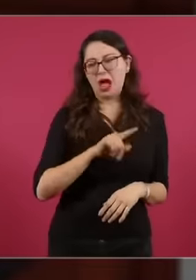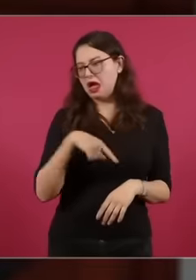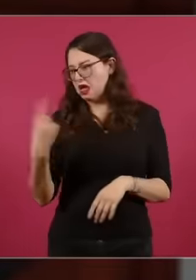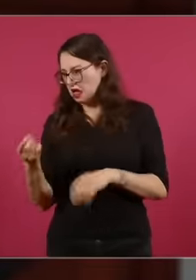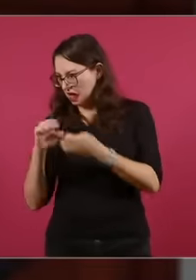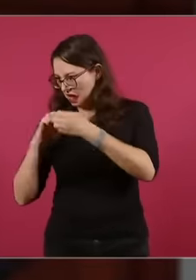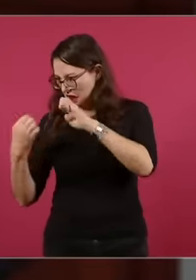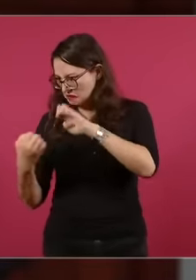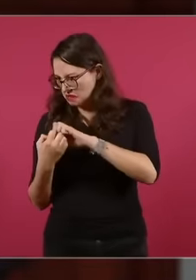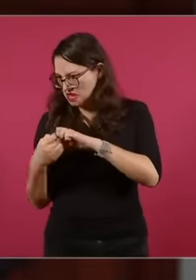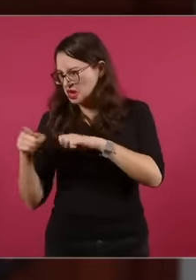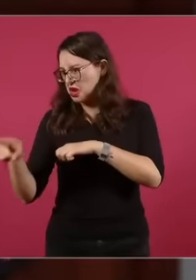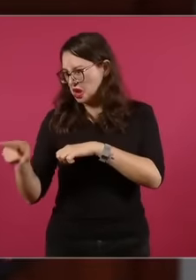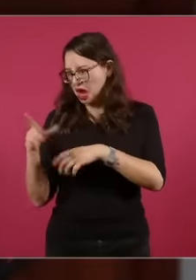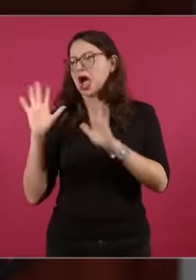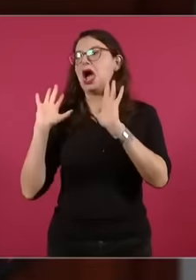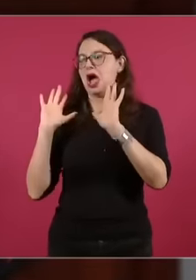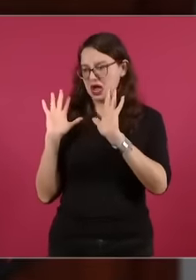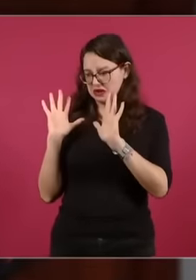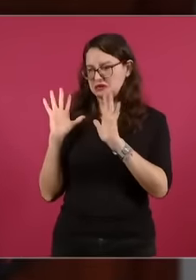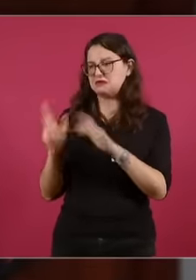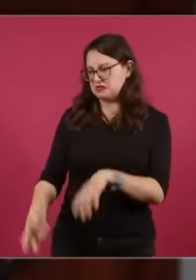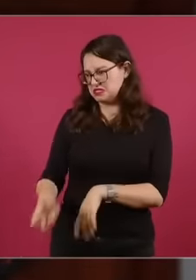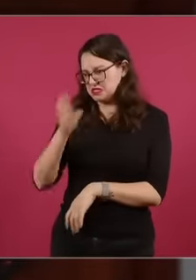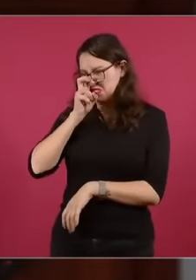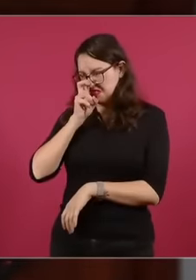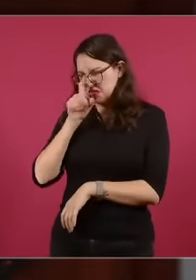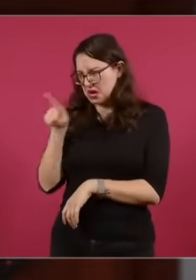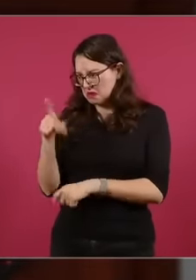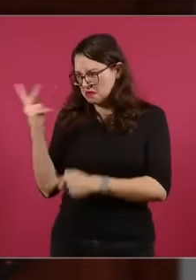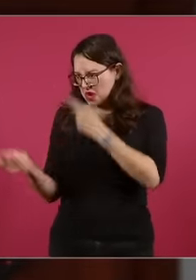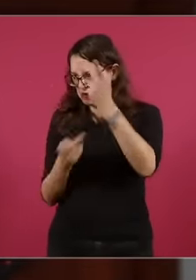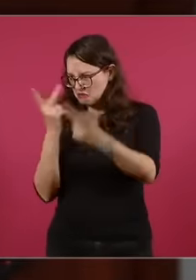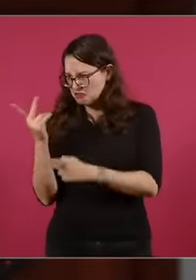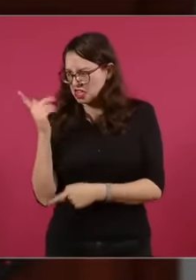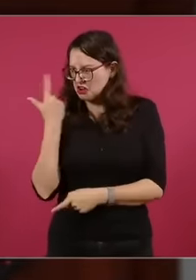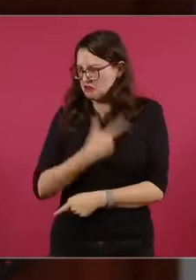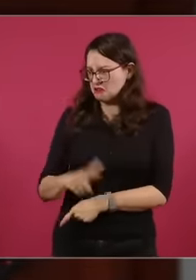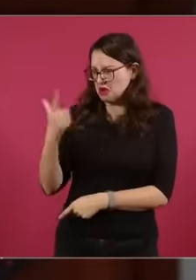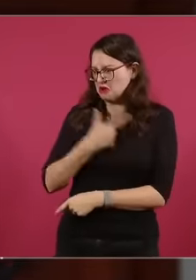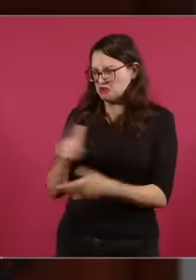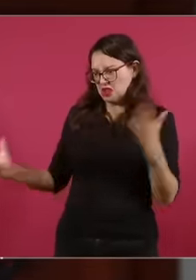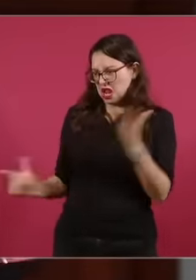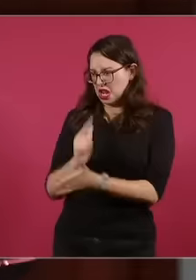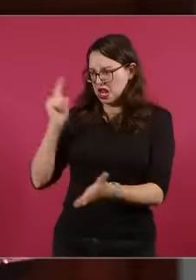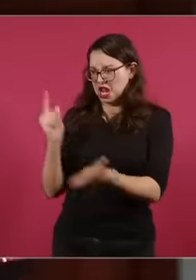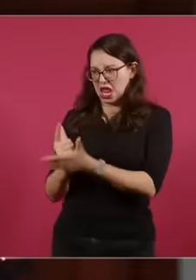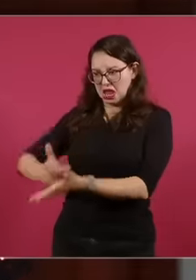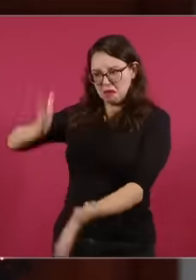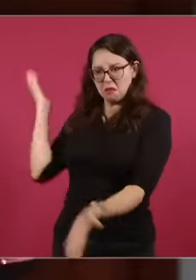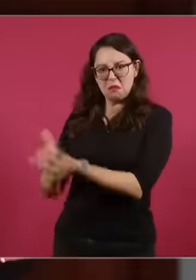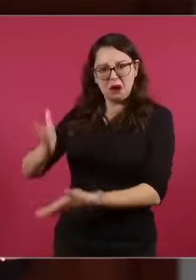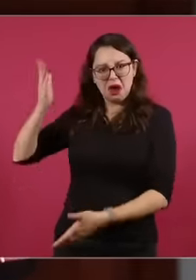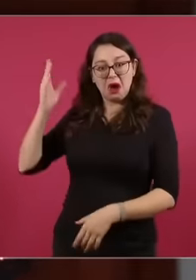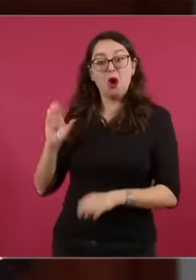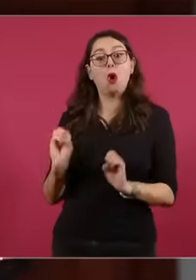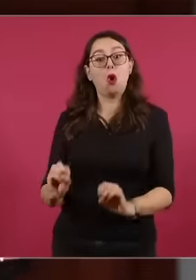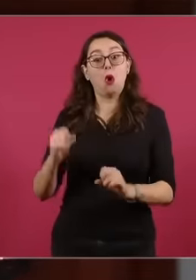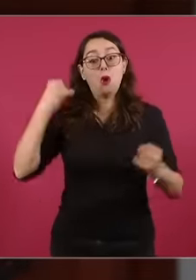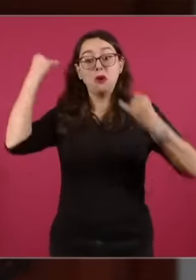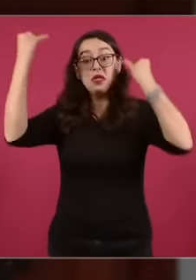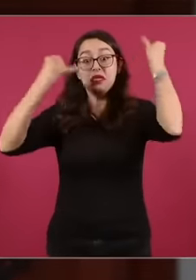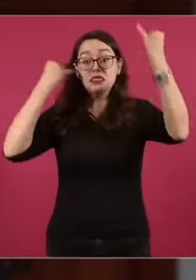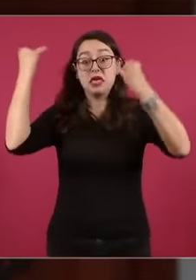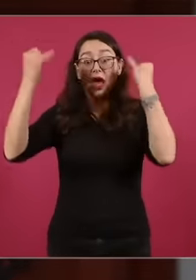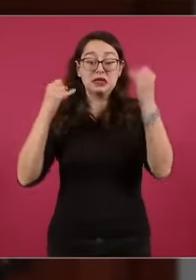mis enemigos, mis adversarios, los reporteros que cuestionan, la ley a secas o inventada, porque cada vez me inventa